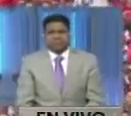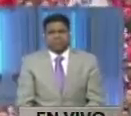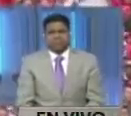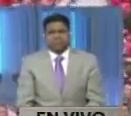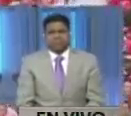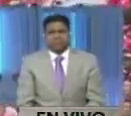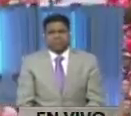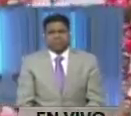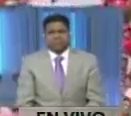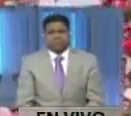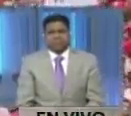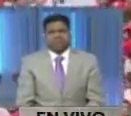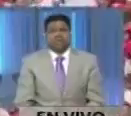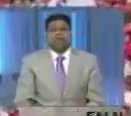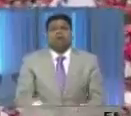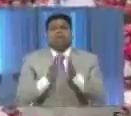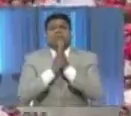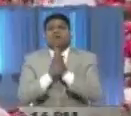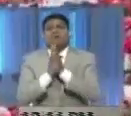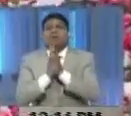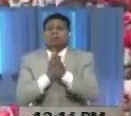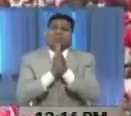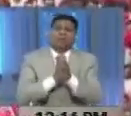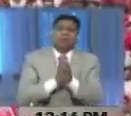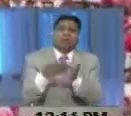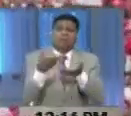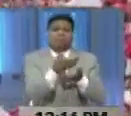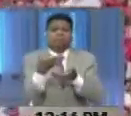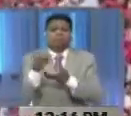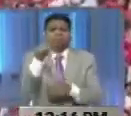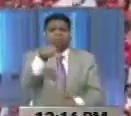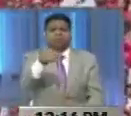Por aquí, Protección, protección.